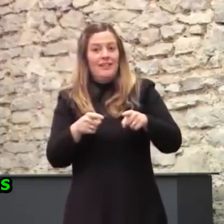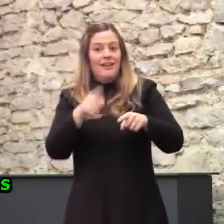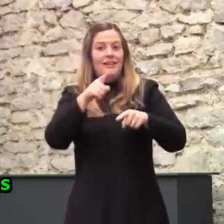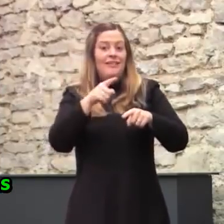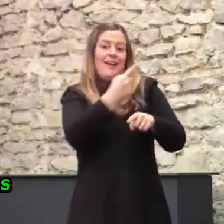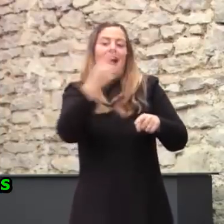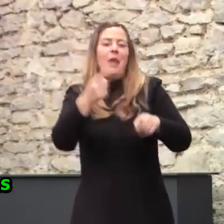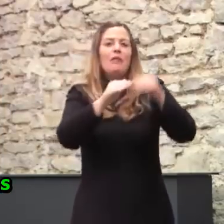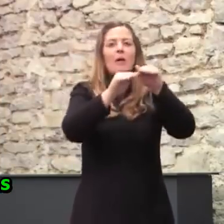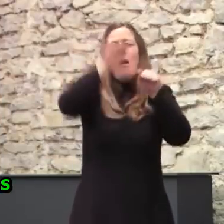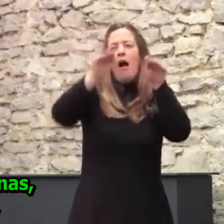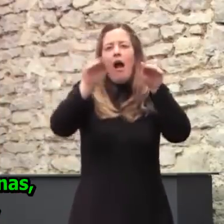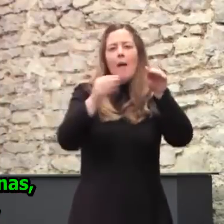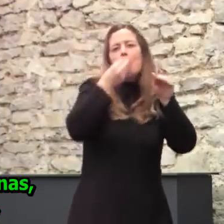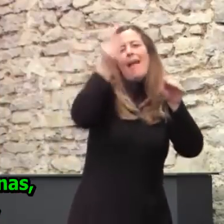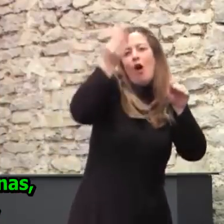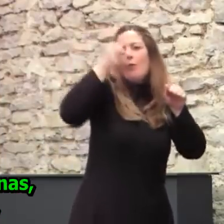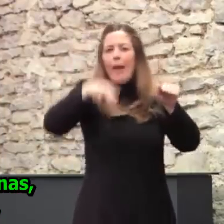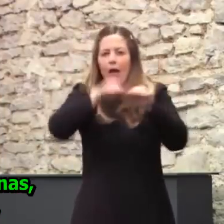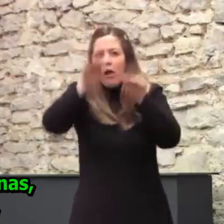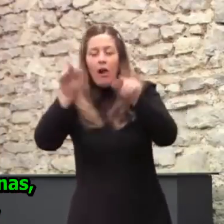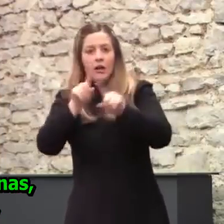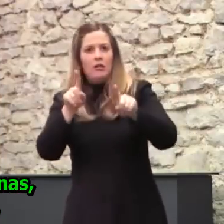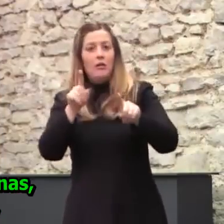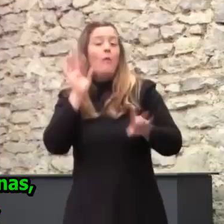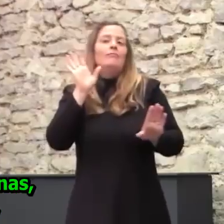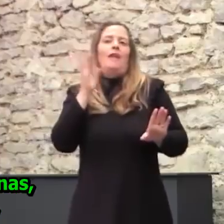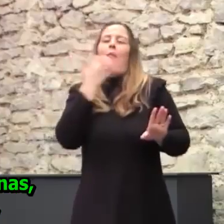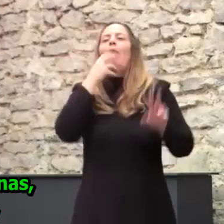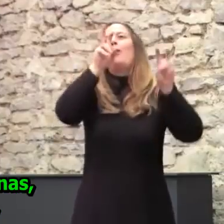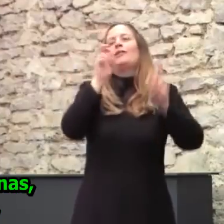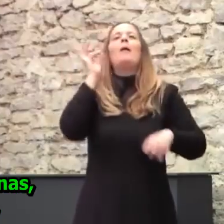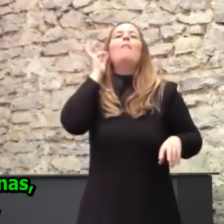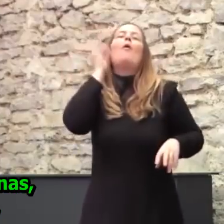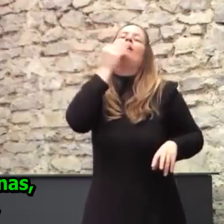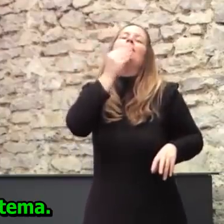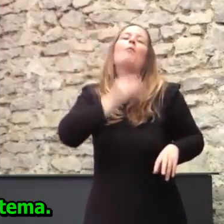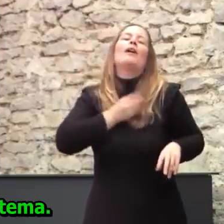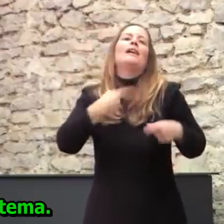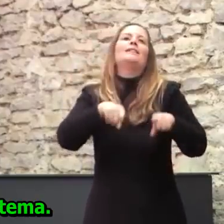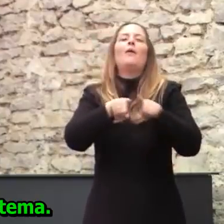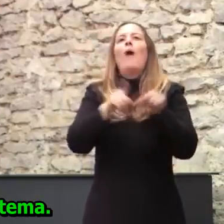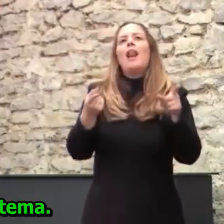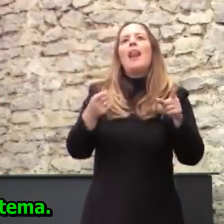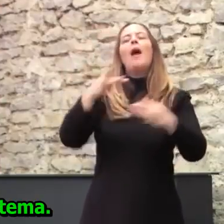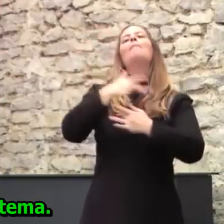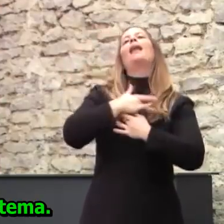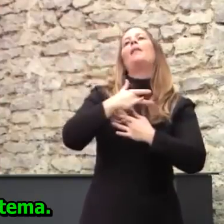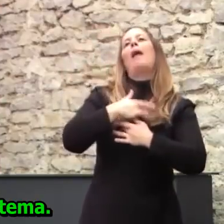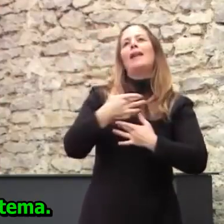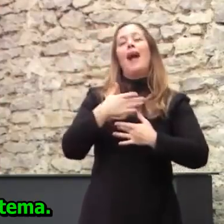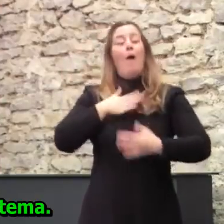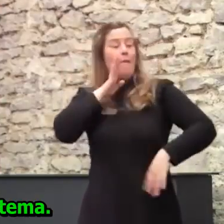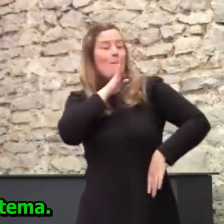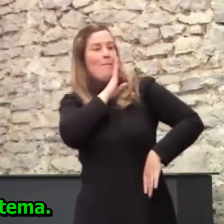valor mejor o peor, ¿no? El tema este de que hay mujeres buenas, como la Virgen María y mi madre y todas las demás, son malas, pues